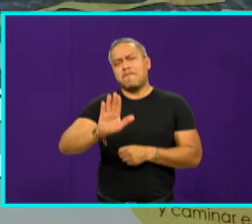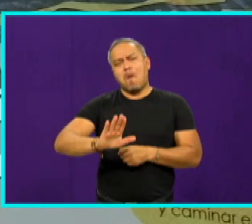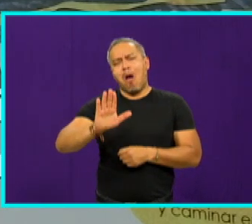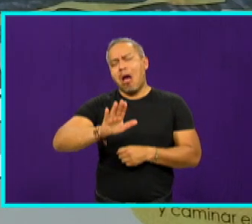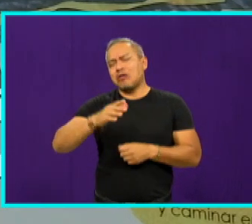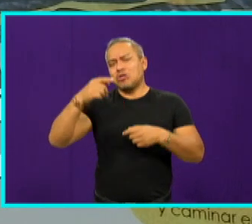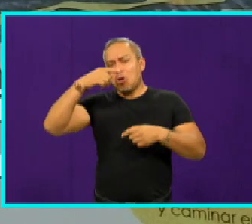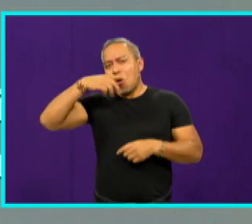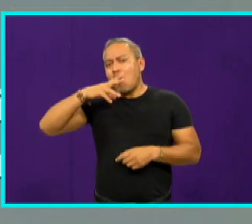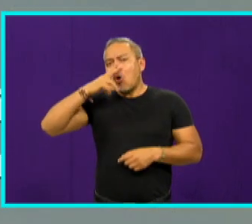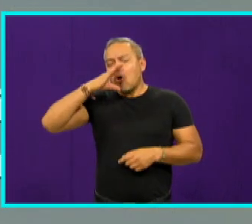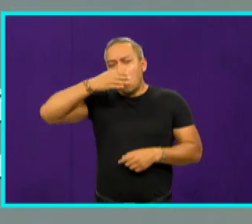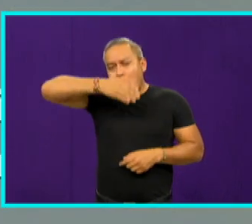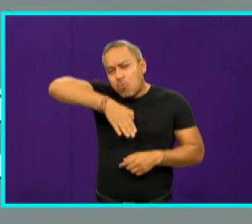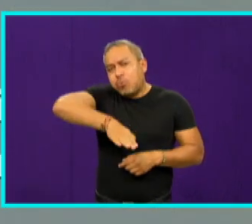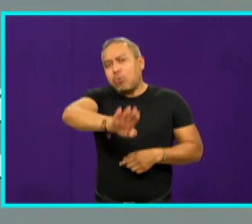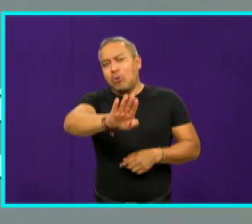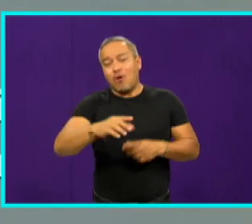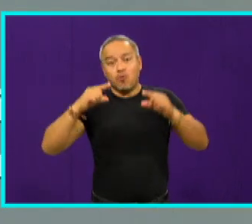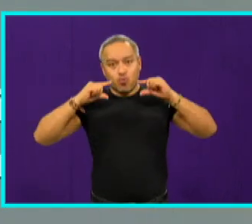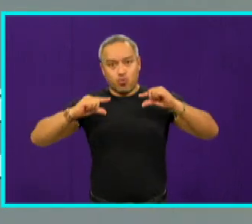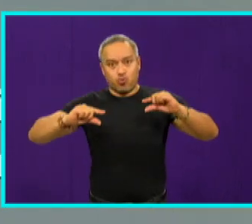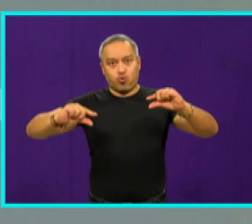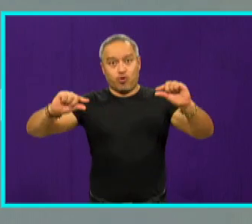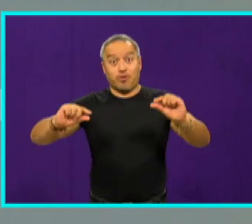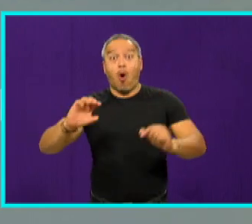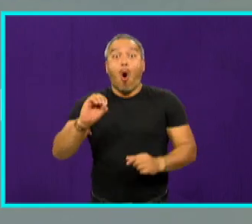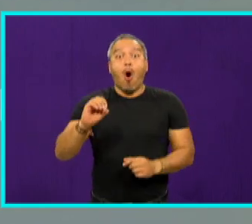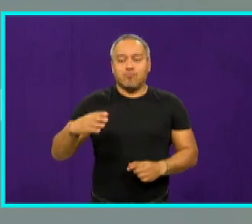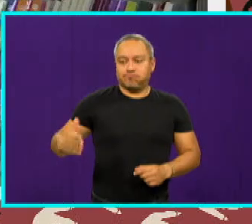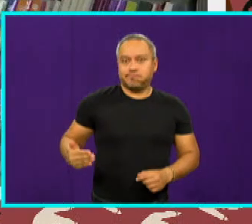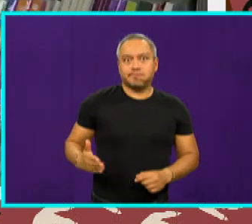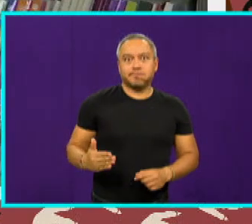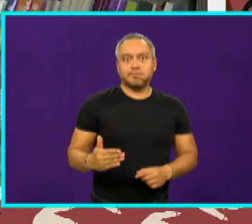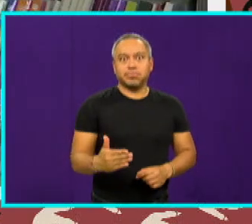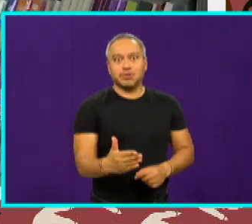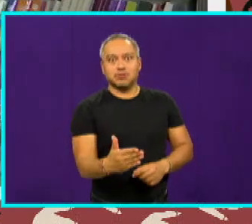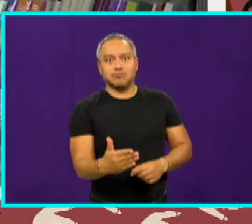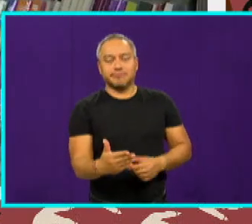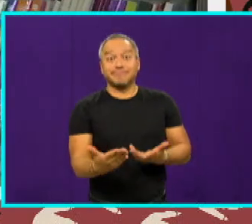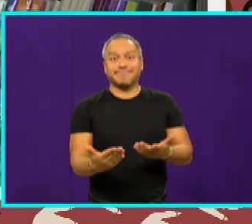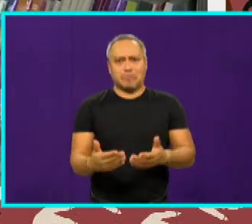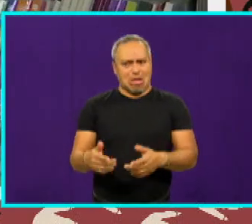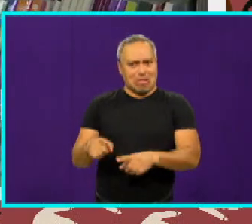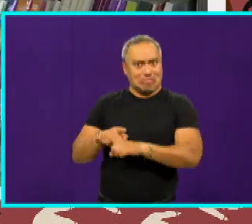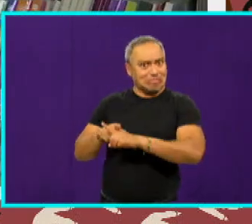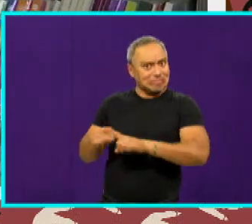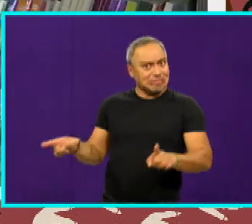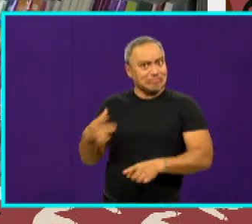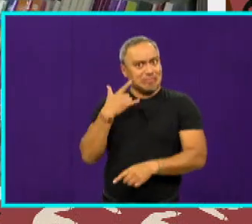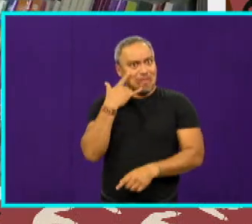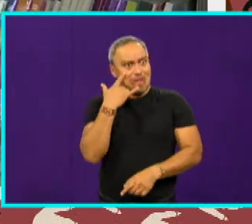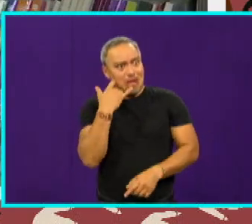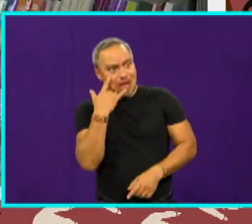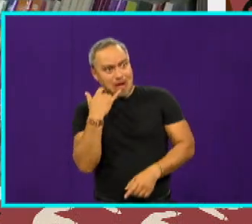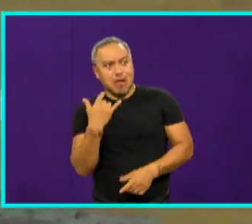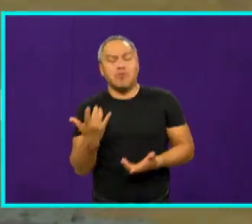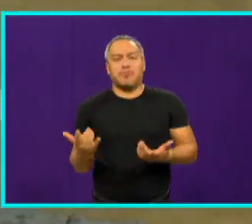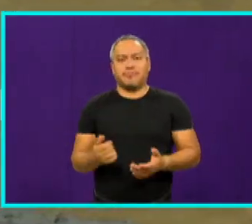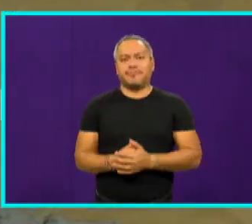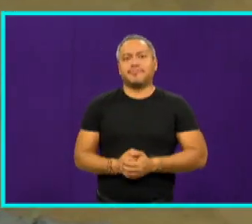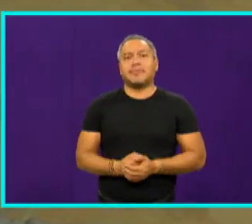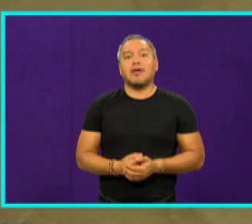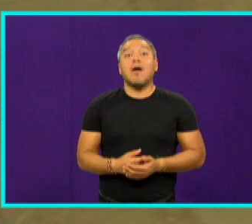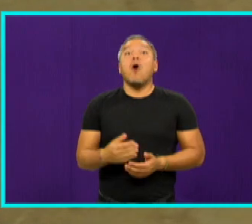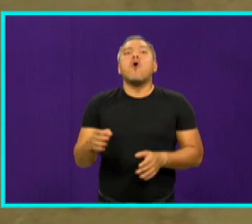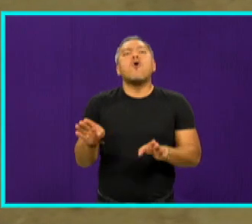la cabeza en forma de un escudo y los dinosaurios. Se cree que para el rastro de un animal pueda considerarse un fósil,